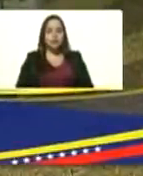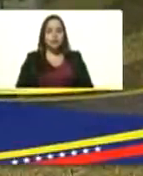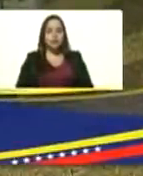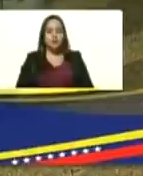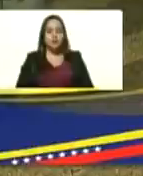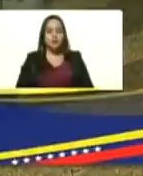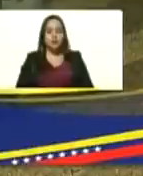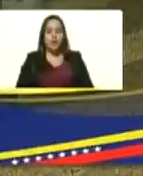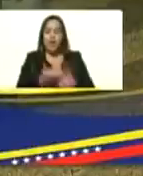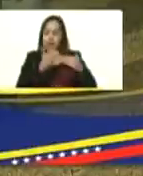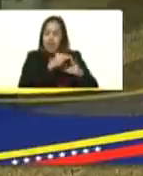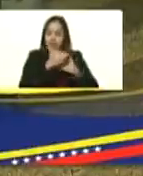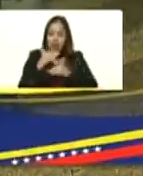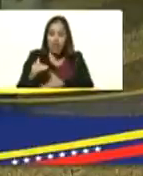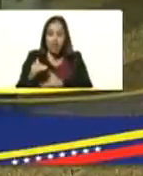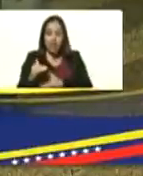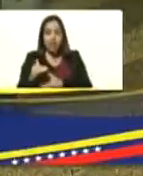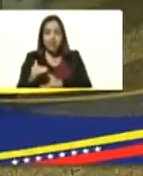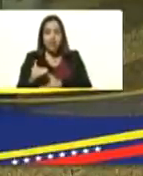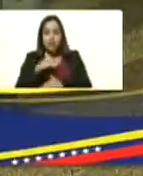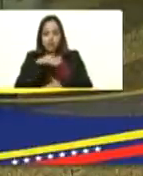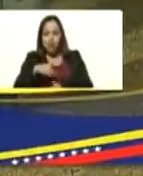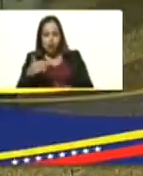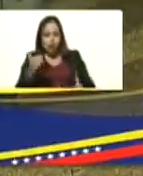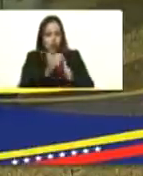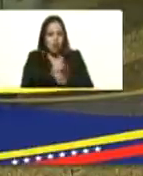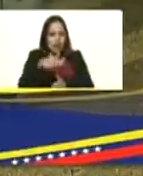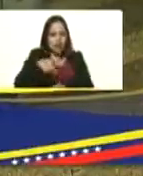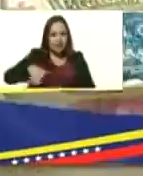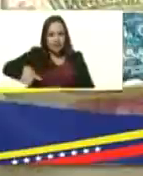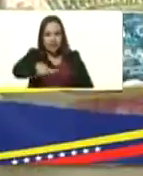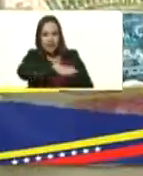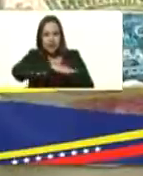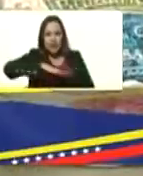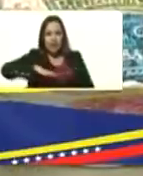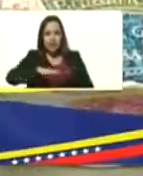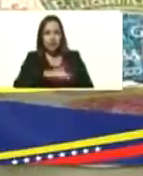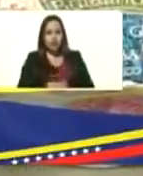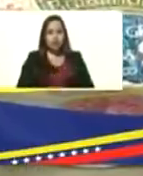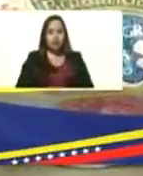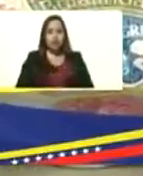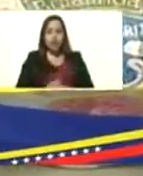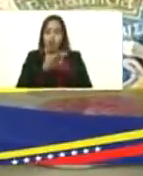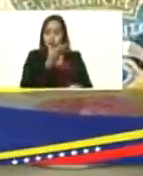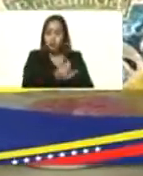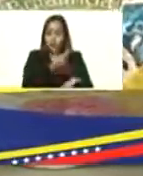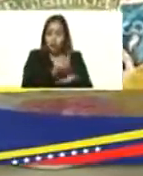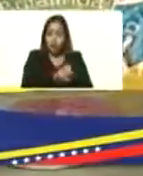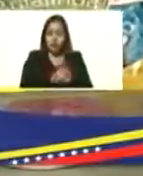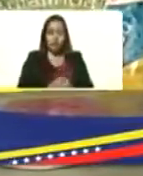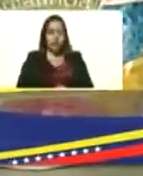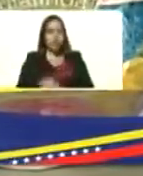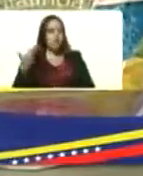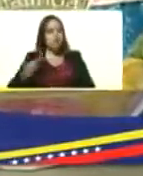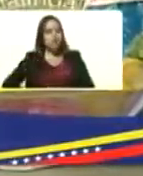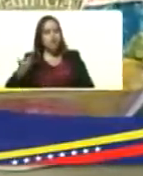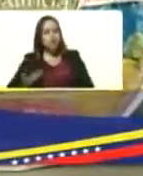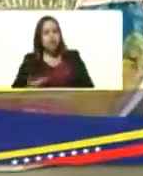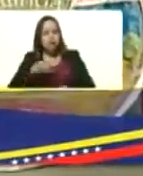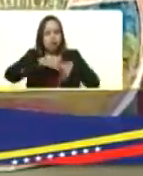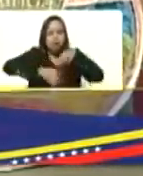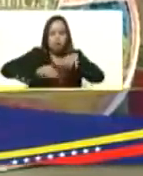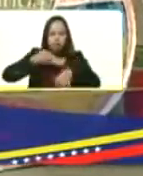en los niveles que por supuesto nos encontramos aquí en las llanuras y las sabanas en el estado monagas es importante destacar